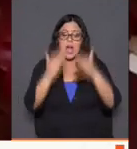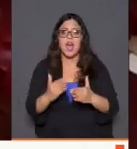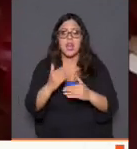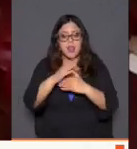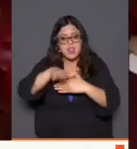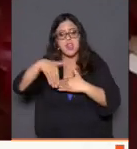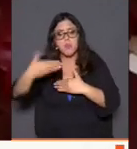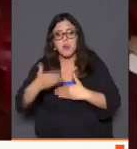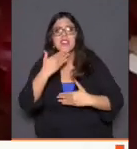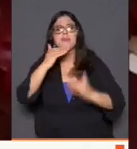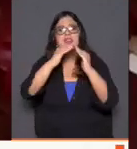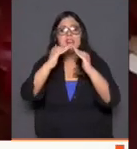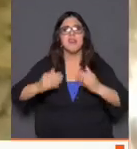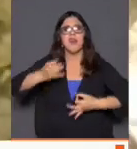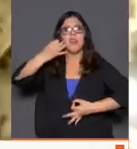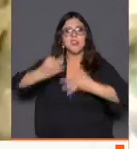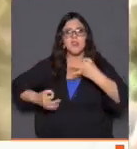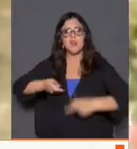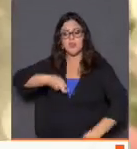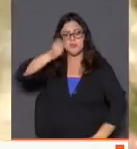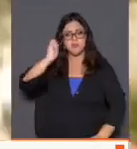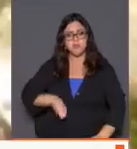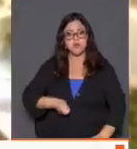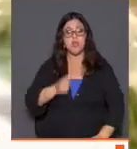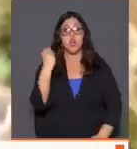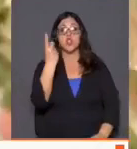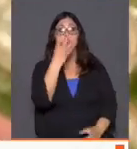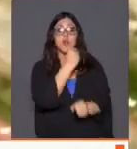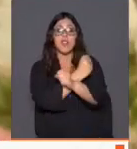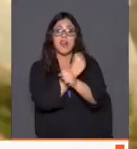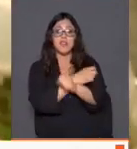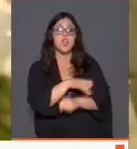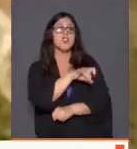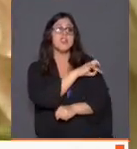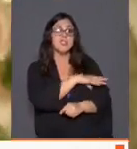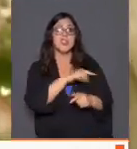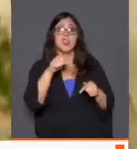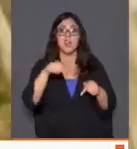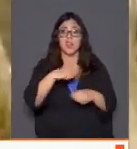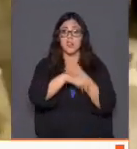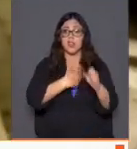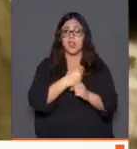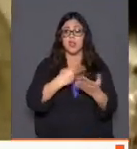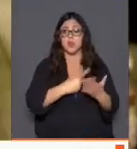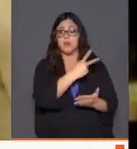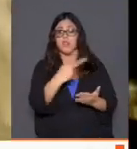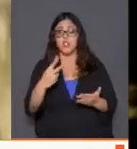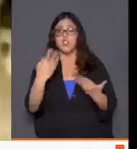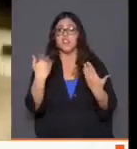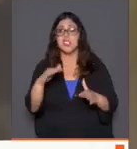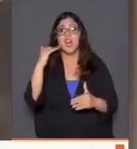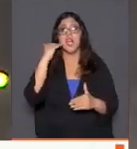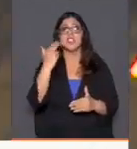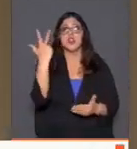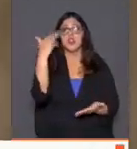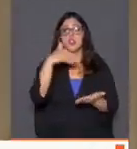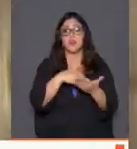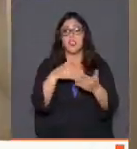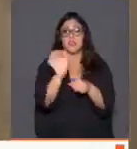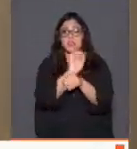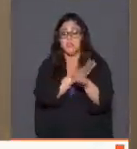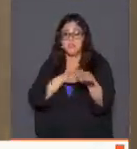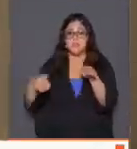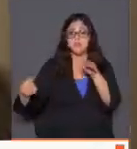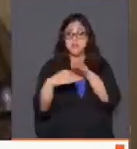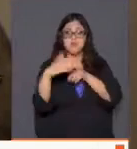los tribunales condenar. Según cifras de Carabineros de Chile, durante este 2022 ya sumamos casi 8.000 encerronas y